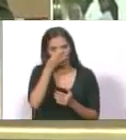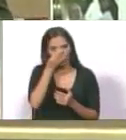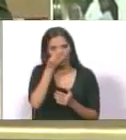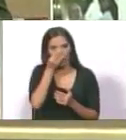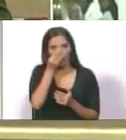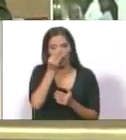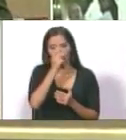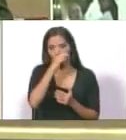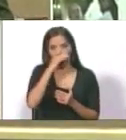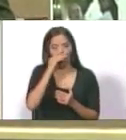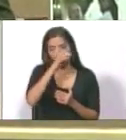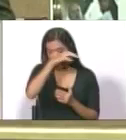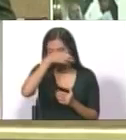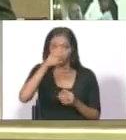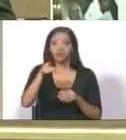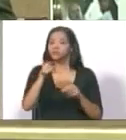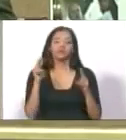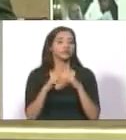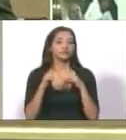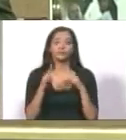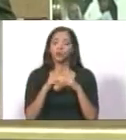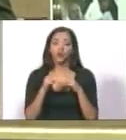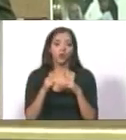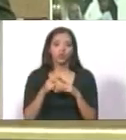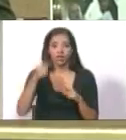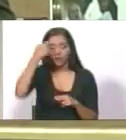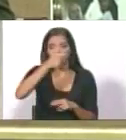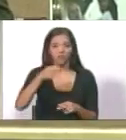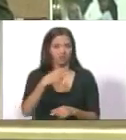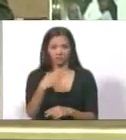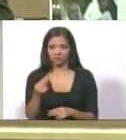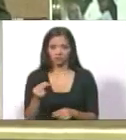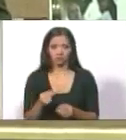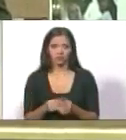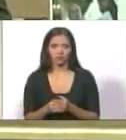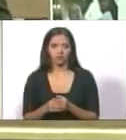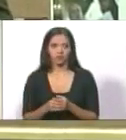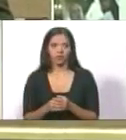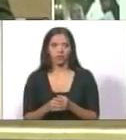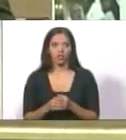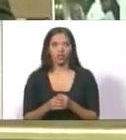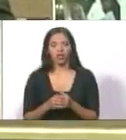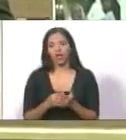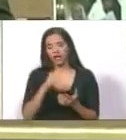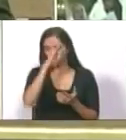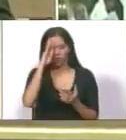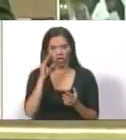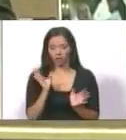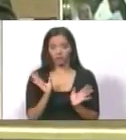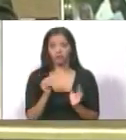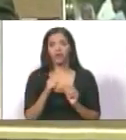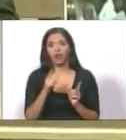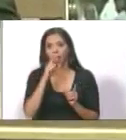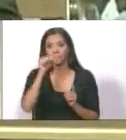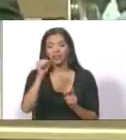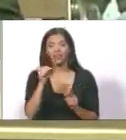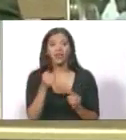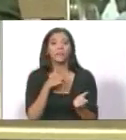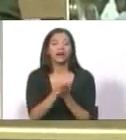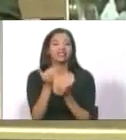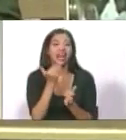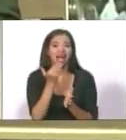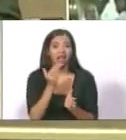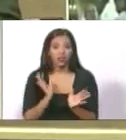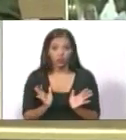pueblo. No lo conocen. No voy a decir si a Diosdado, pero si a Nicolás le pasa algo, no sé dónde se van a meter estos